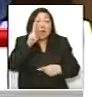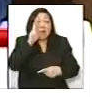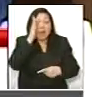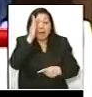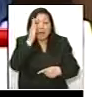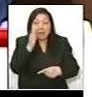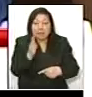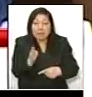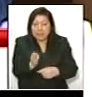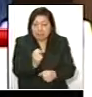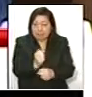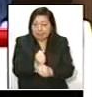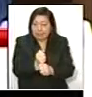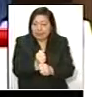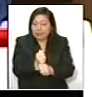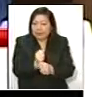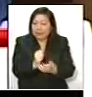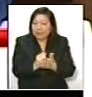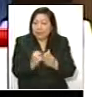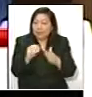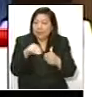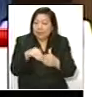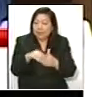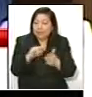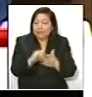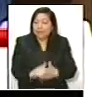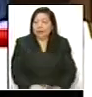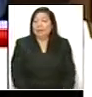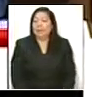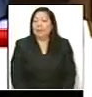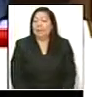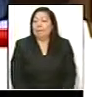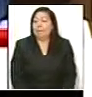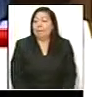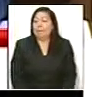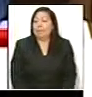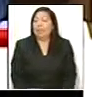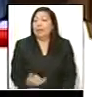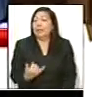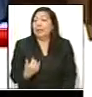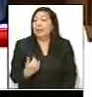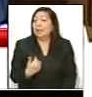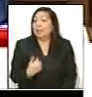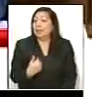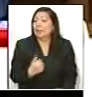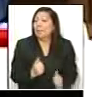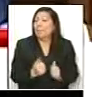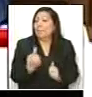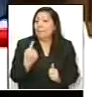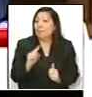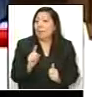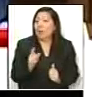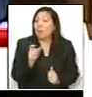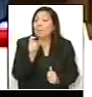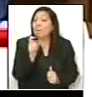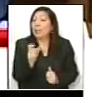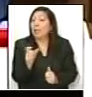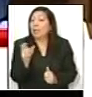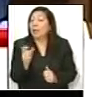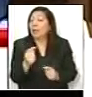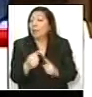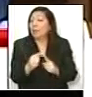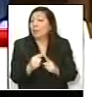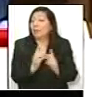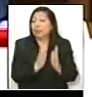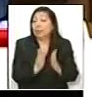la mesa de trabajo técnica que se ha instalado para este fin. Y esta mesa técnica está compuesta por funcionarios de los